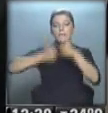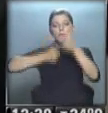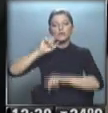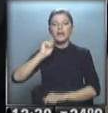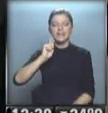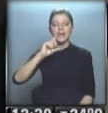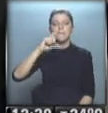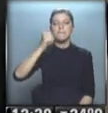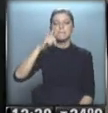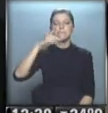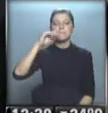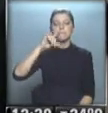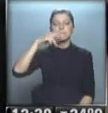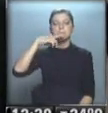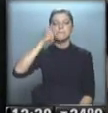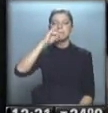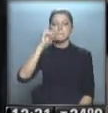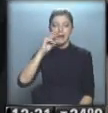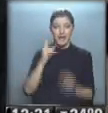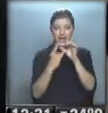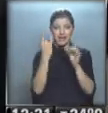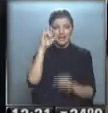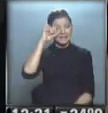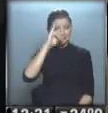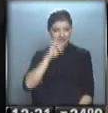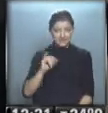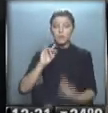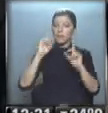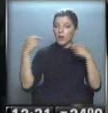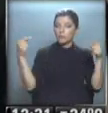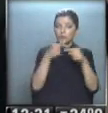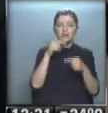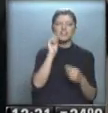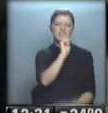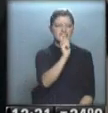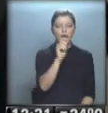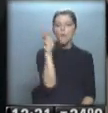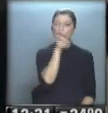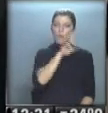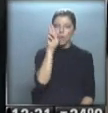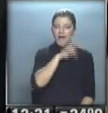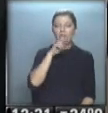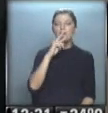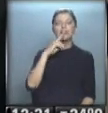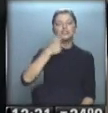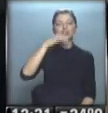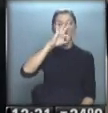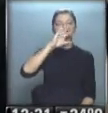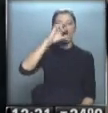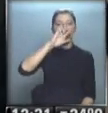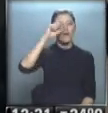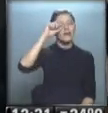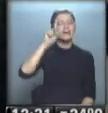Vázquez. Pero no es el único candidato, va a ir a internas y quien va a enfrentarlo es Constanza Moreira. Un nombre nuevo para, seguramente